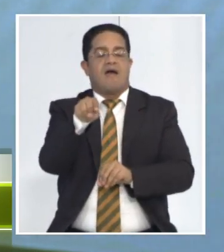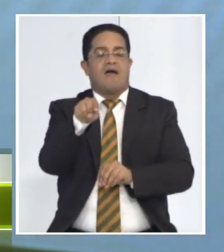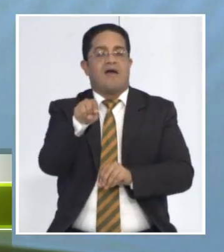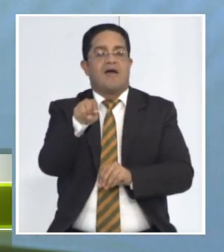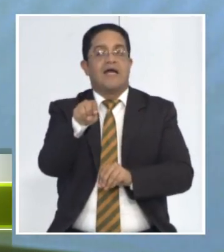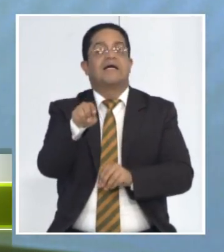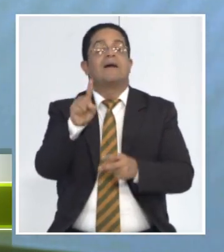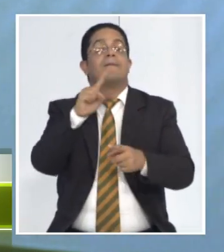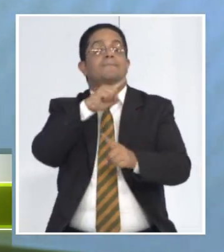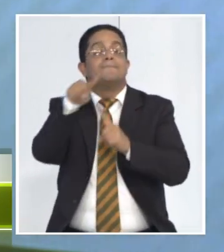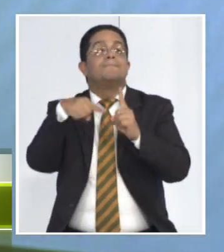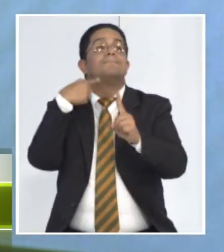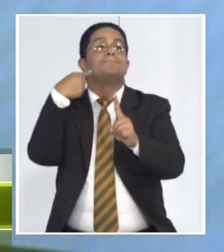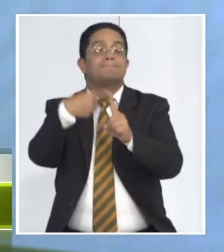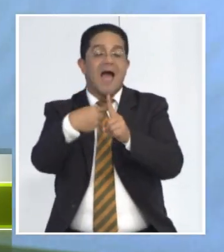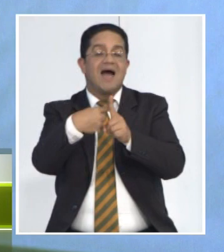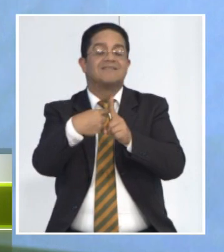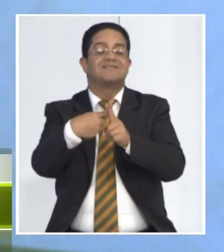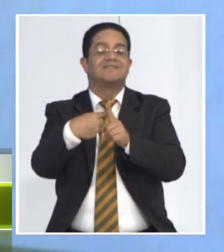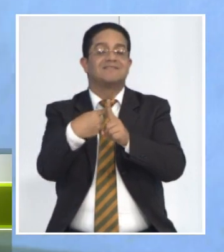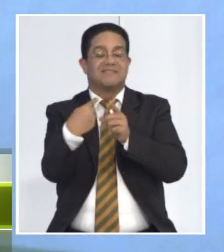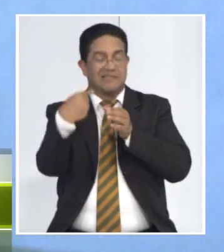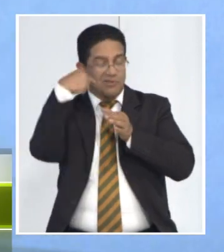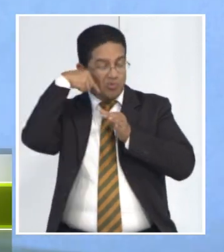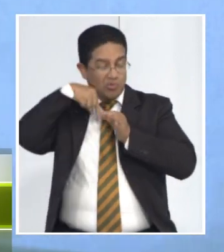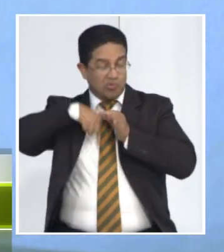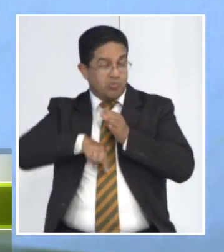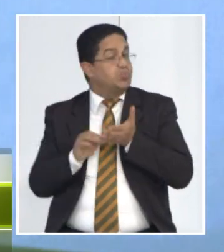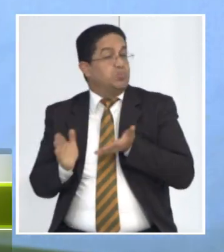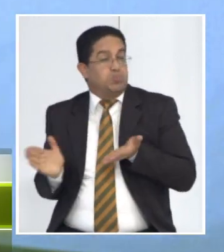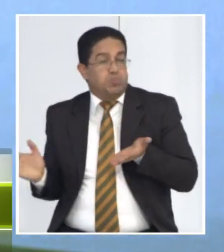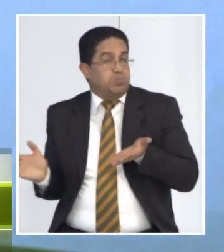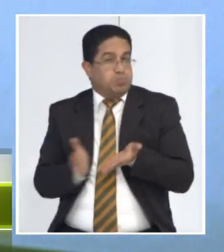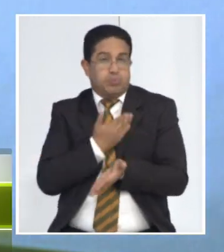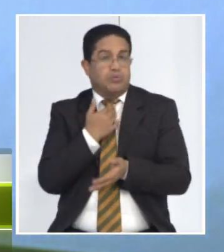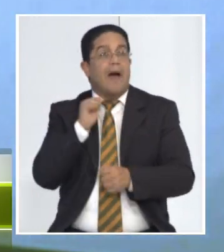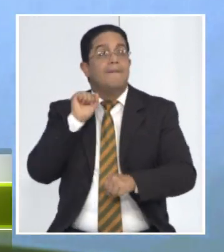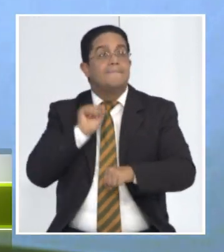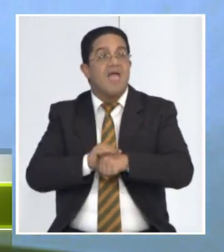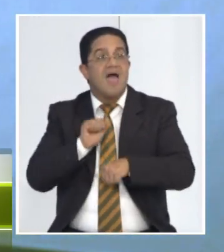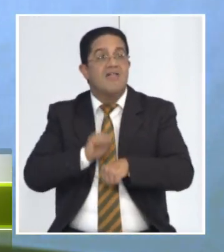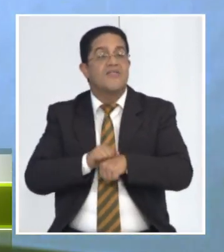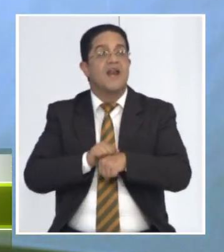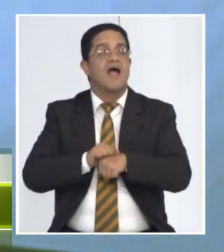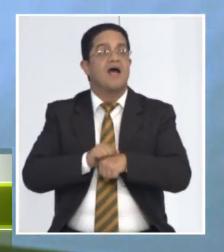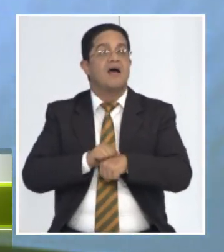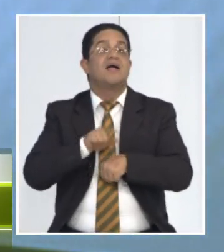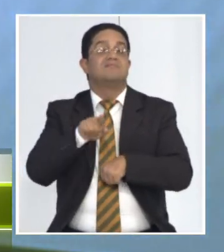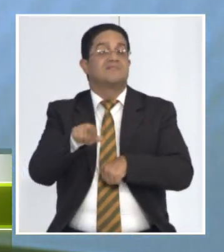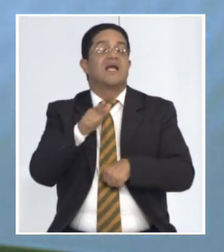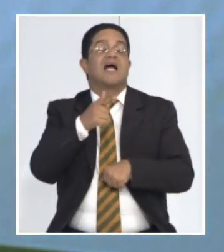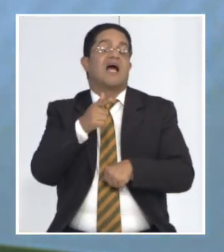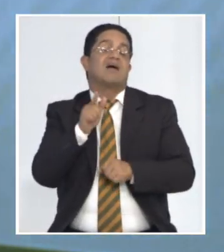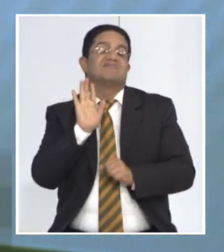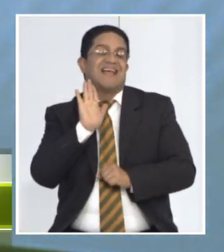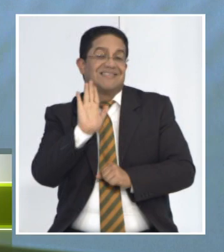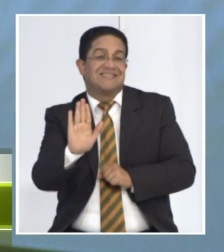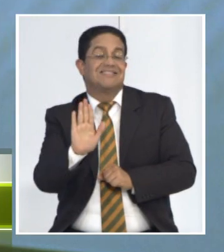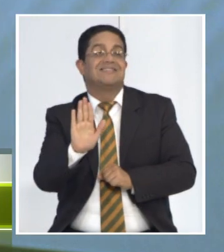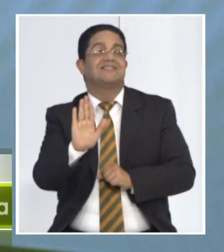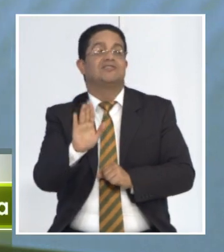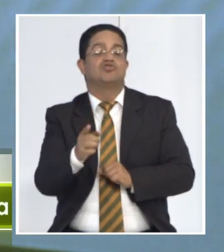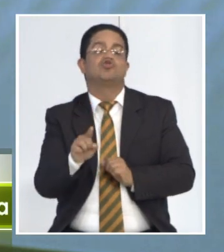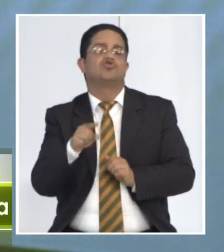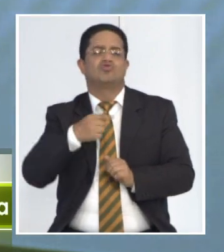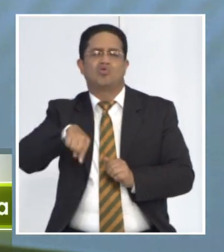y la presencia del láser para la destrucción de estas piedras, pues entonces ya estos pacientes no se tienen que operar. Estos pacientes podemos entrar